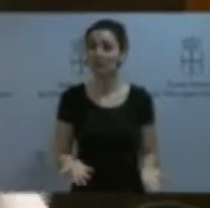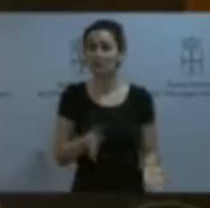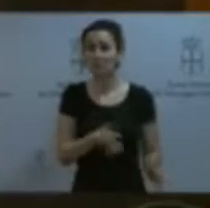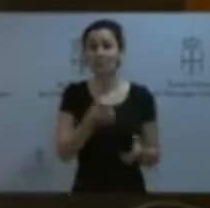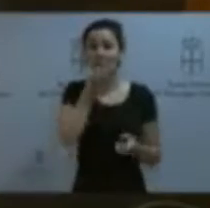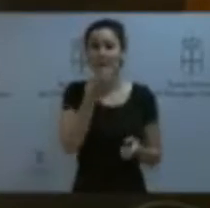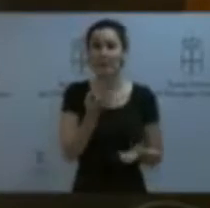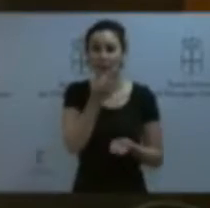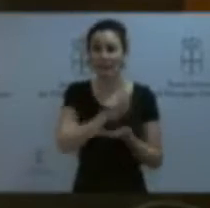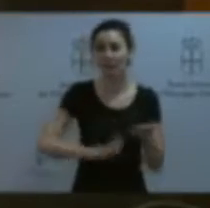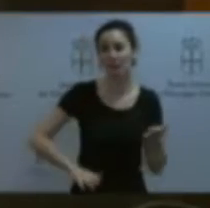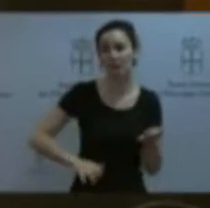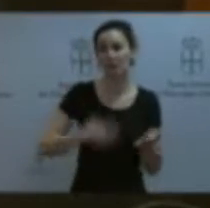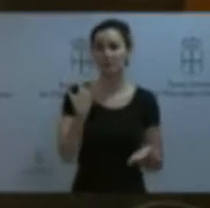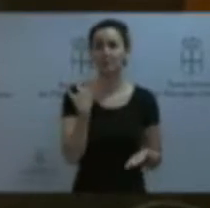usted me cuenta.